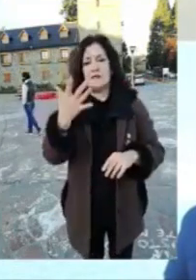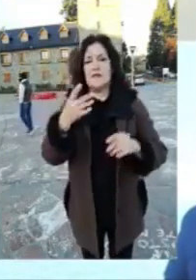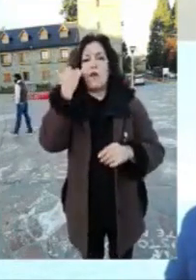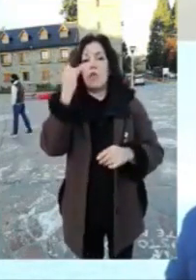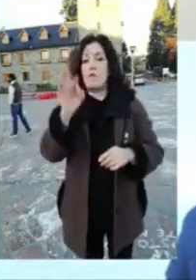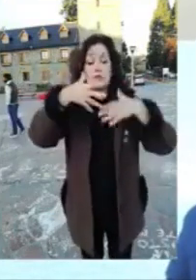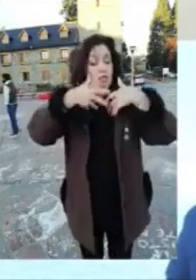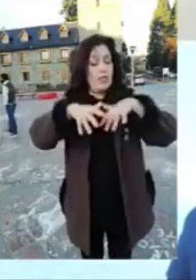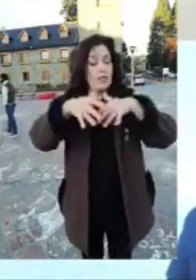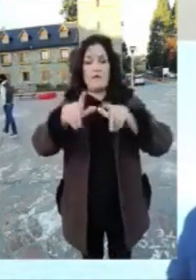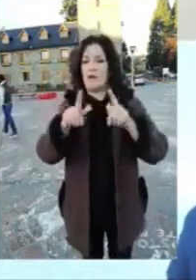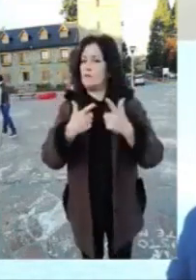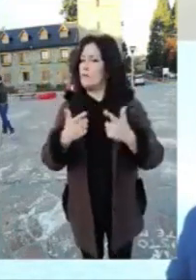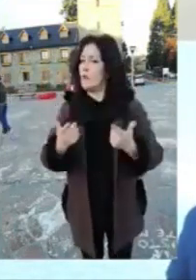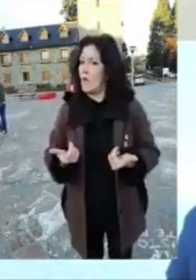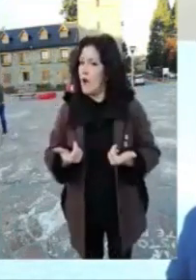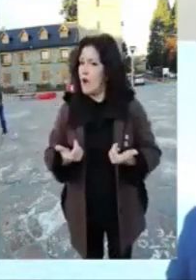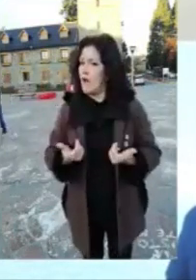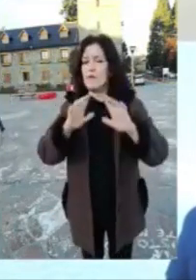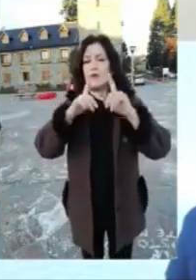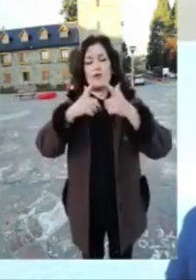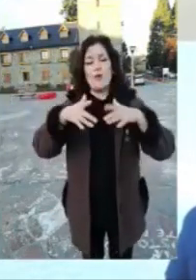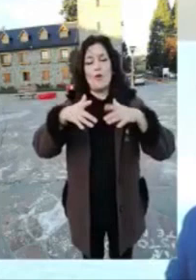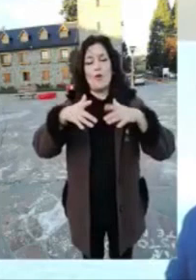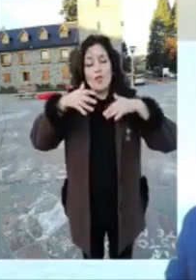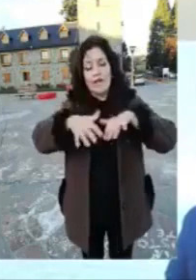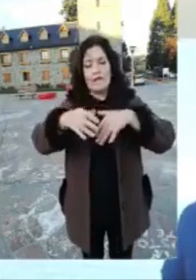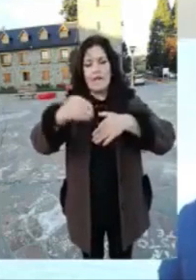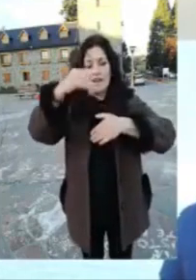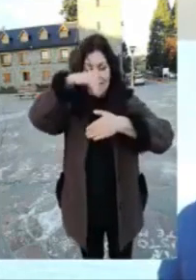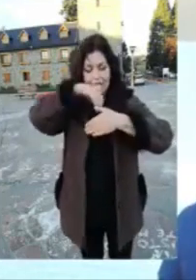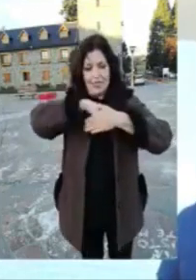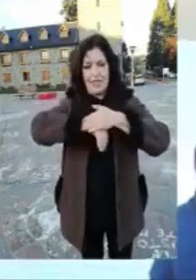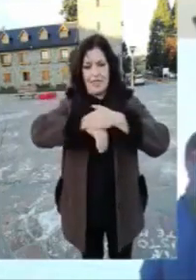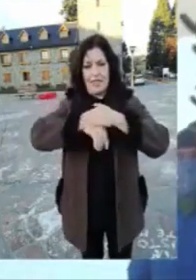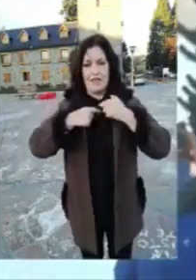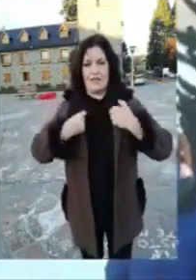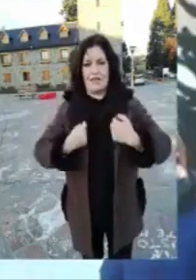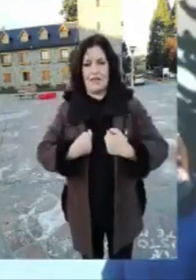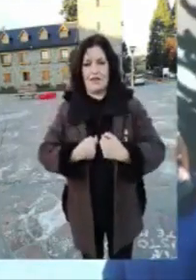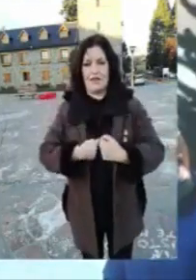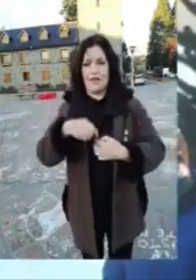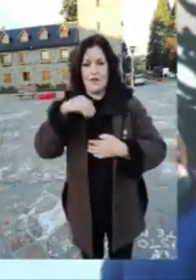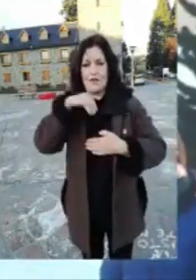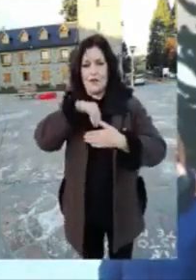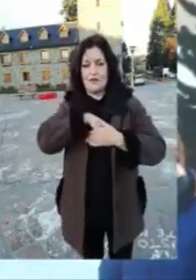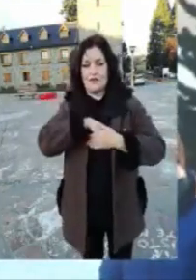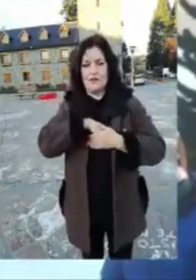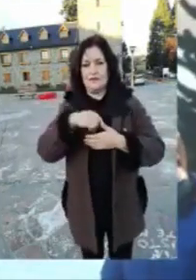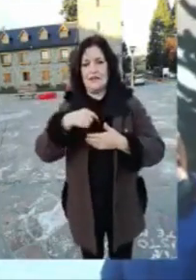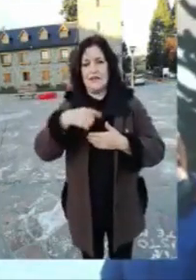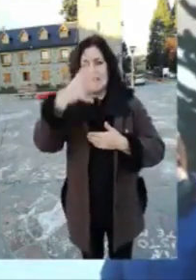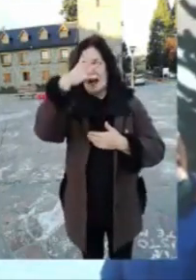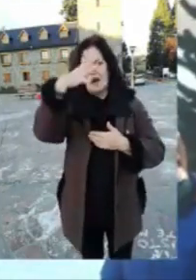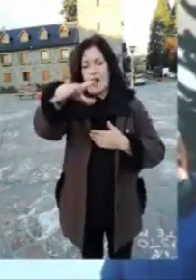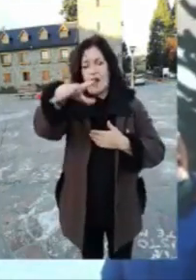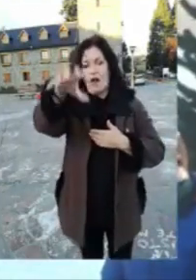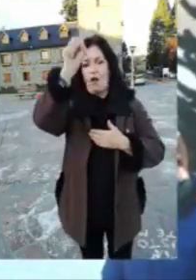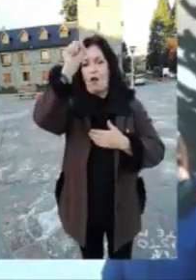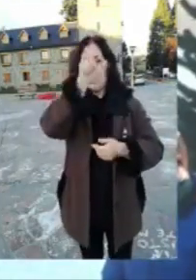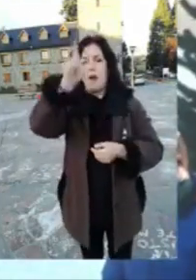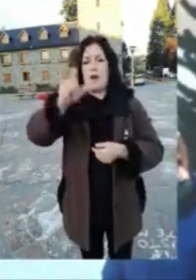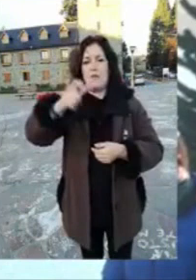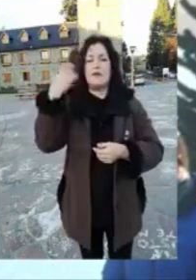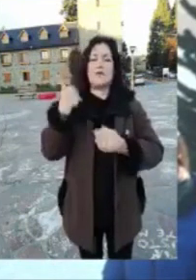desfile pero ese desfile está en el corazón de cada uno de nosotros que veneramos aquellas figuras de aquel mayo de